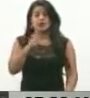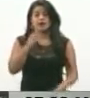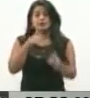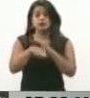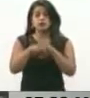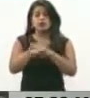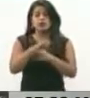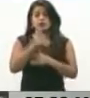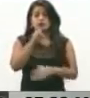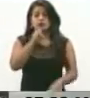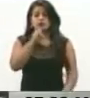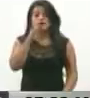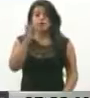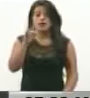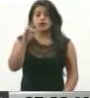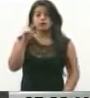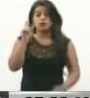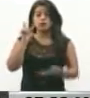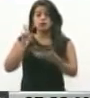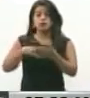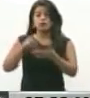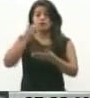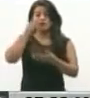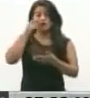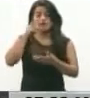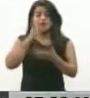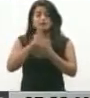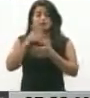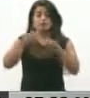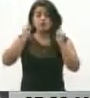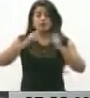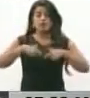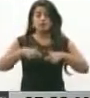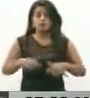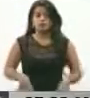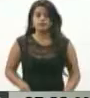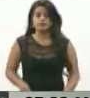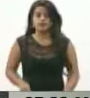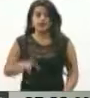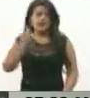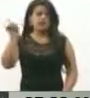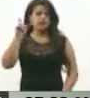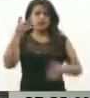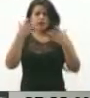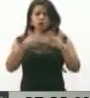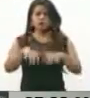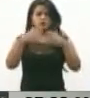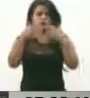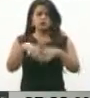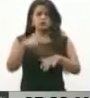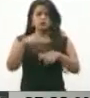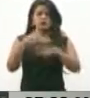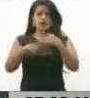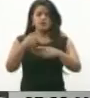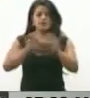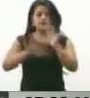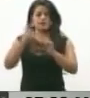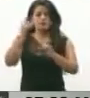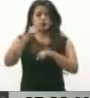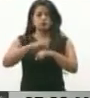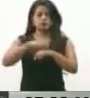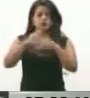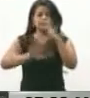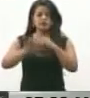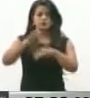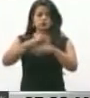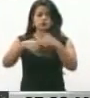verde puedo también tener acceso al medallero. Que eso se va actualizando, como me lo dices, cada 15 minutos. Ese se va actualizando cada 15